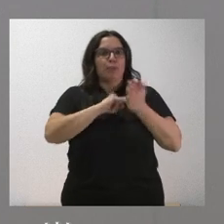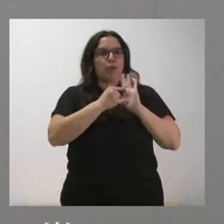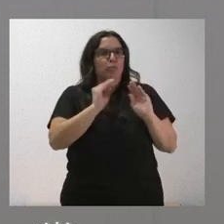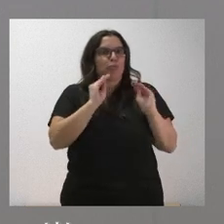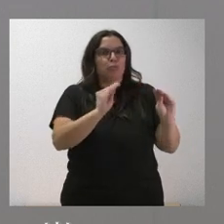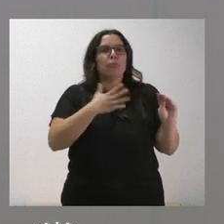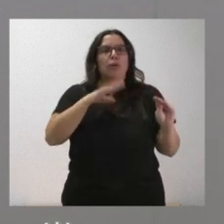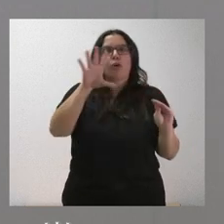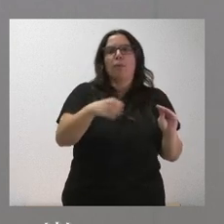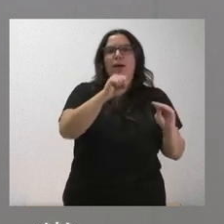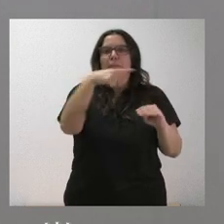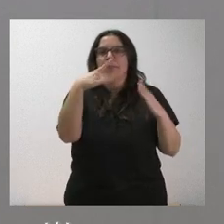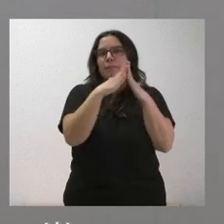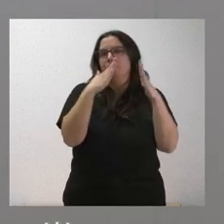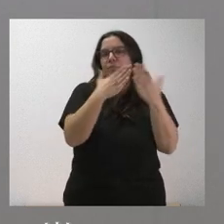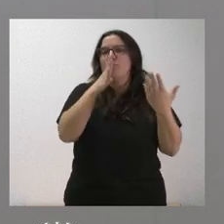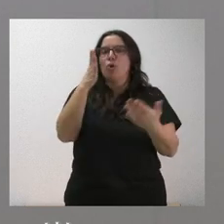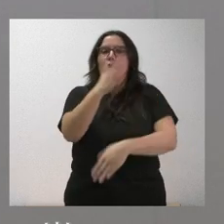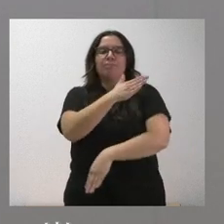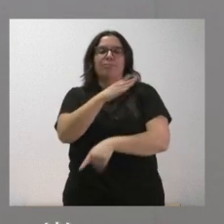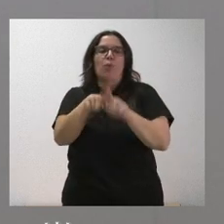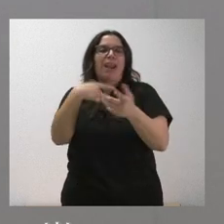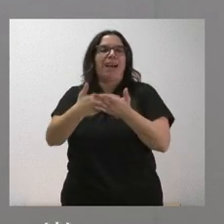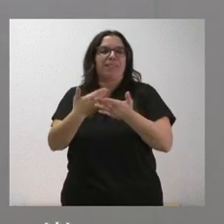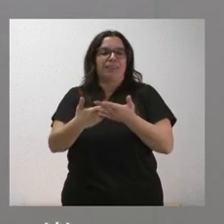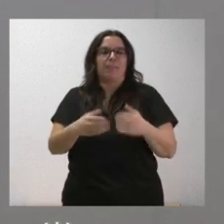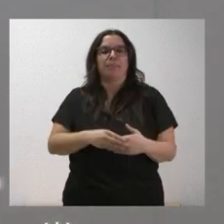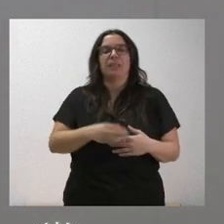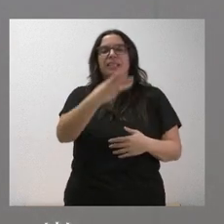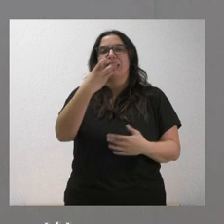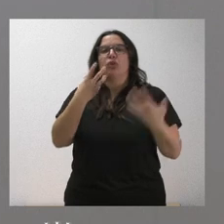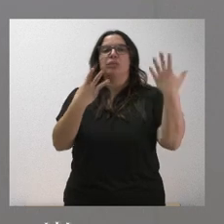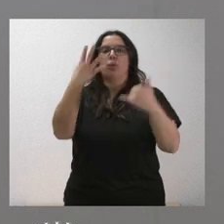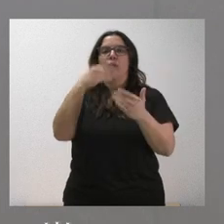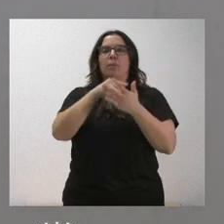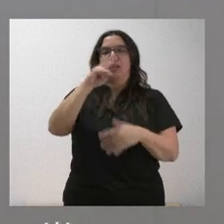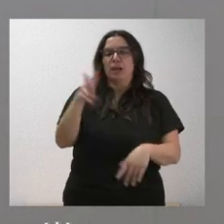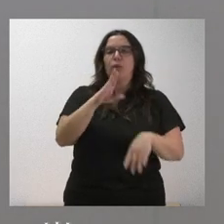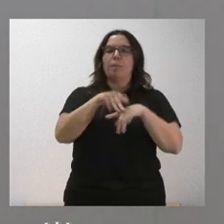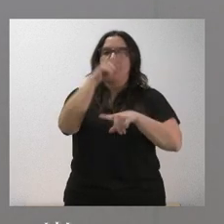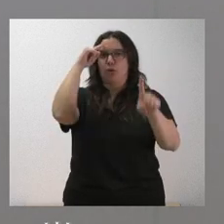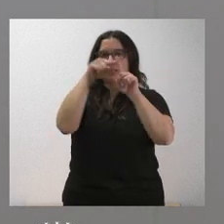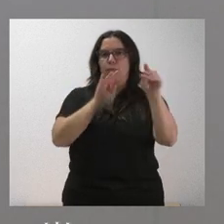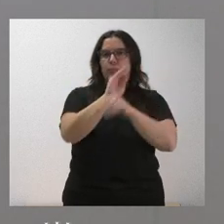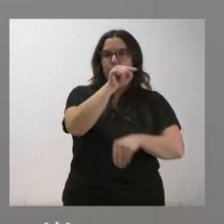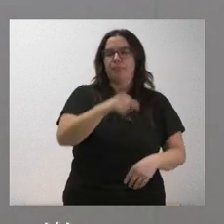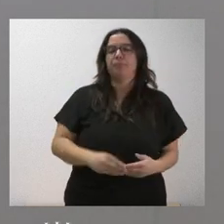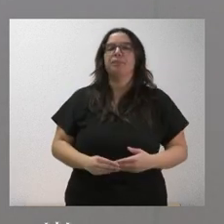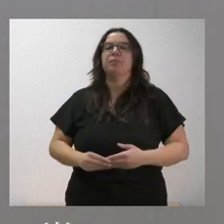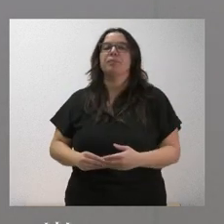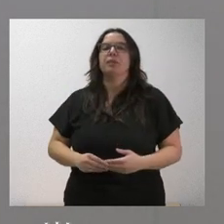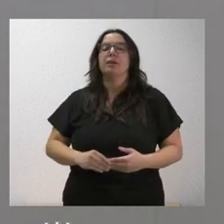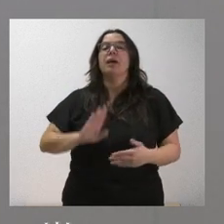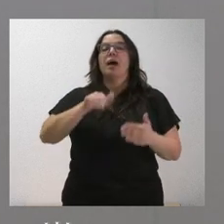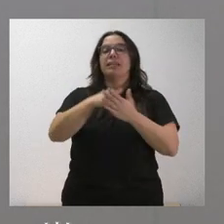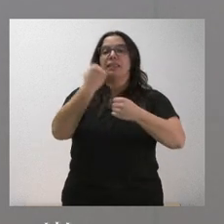poder adquirir una vivienda con esta garantía de la junta de Castilla de León 384,000 para esta finalidad se prorroga hasta diciembre del año